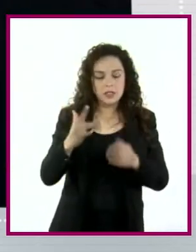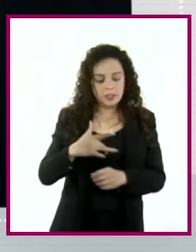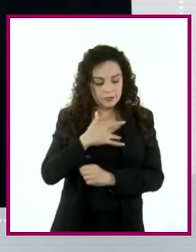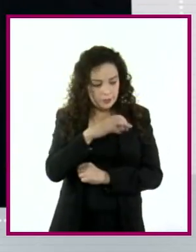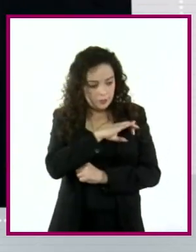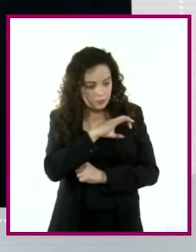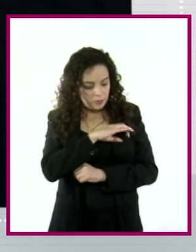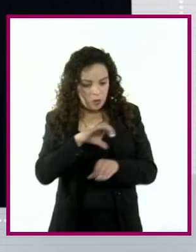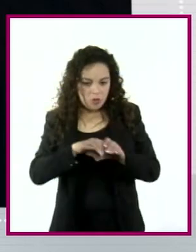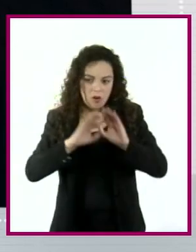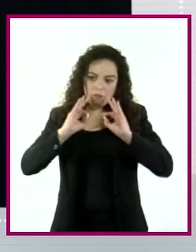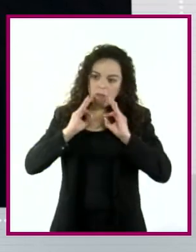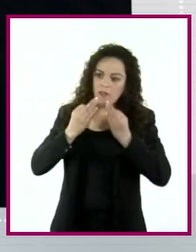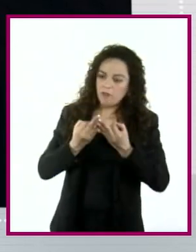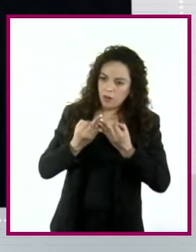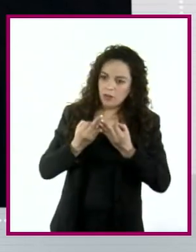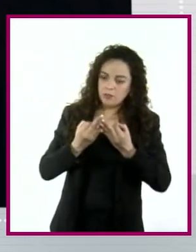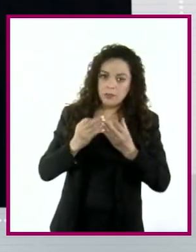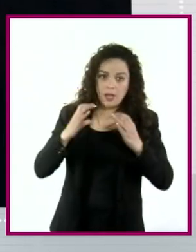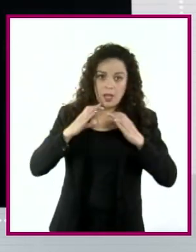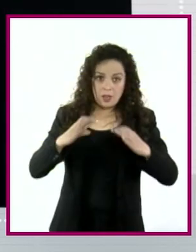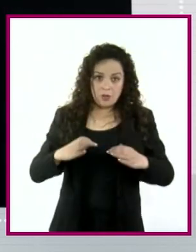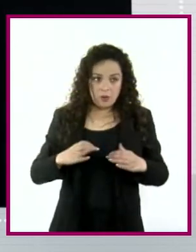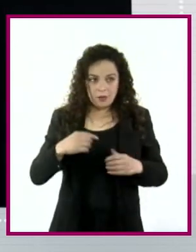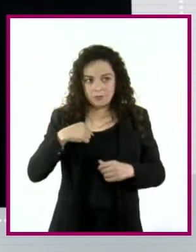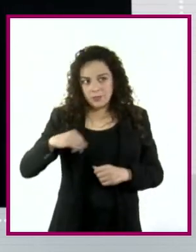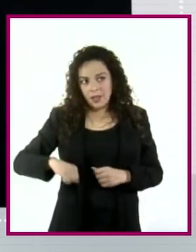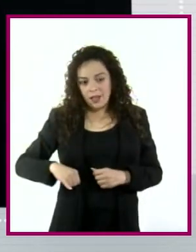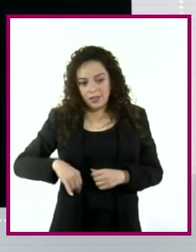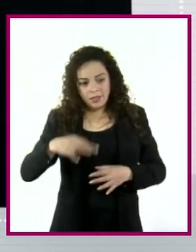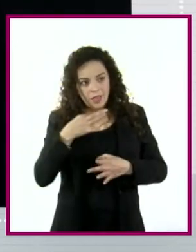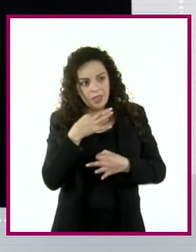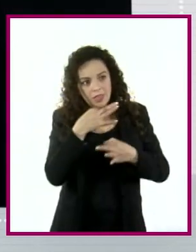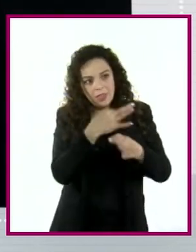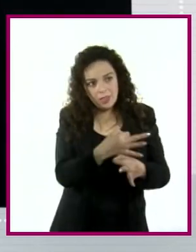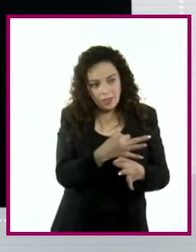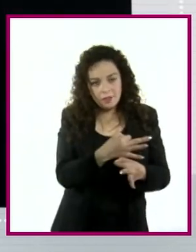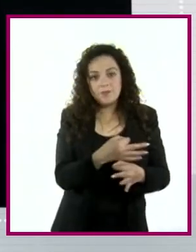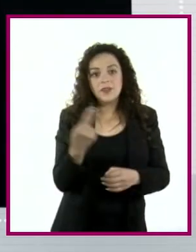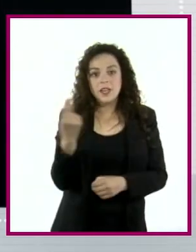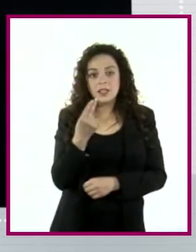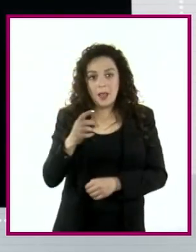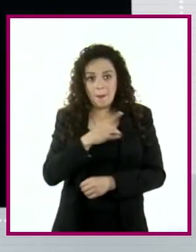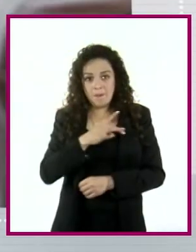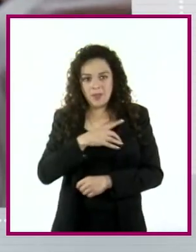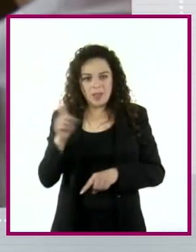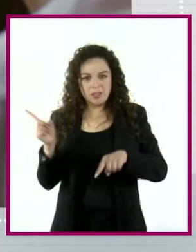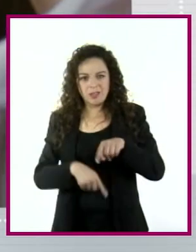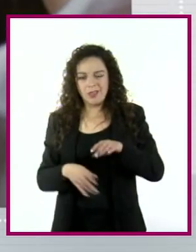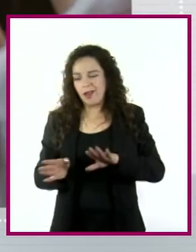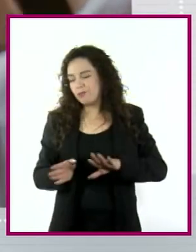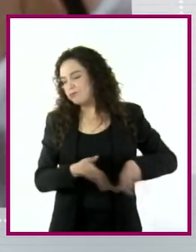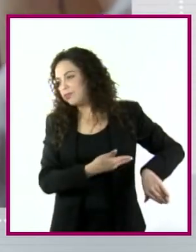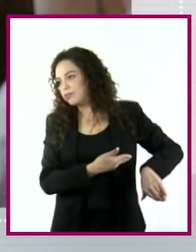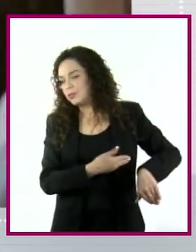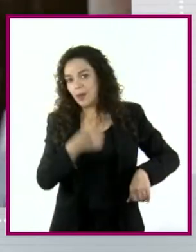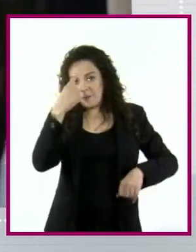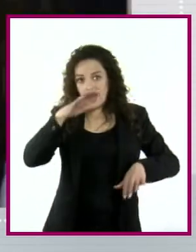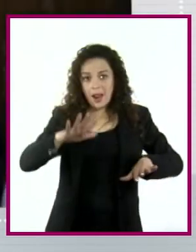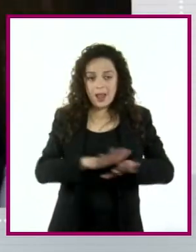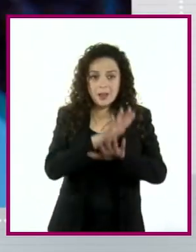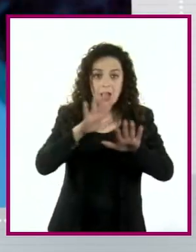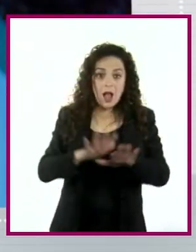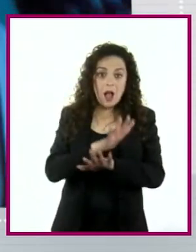manera de querer, los cuerpos que nos atraen. Solo es cuestión de dejar el miedo atrás. Que todo se transforma, que